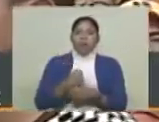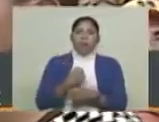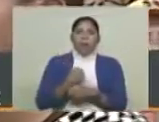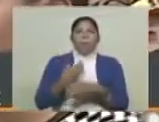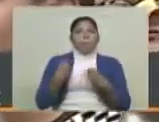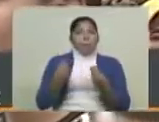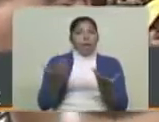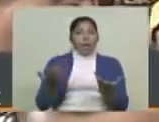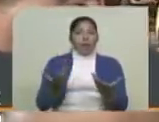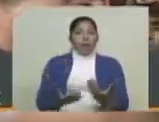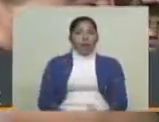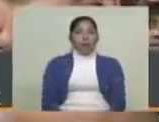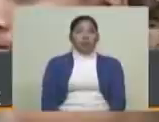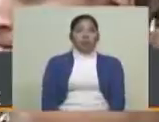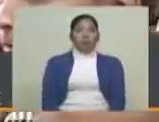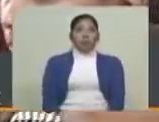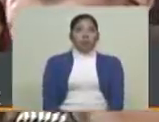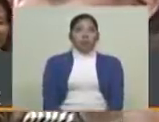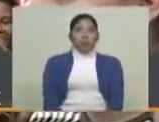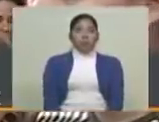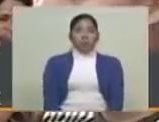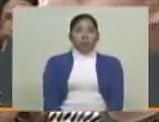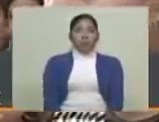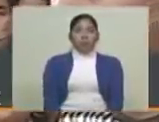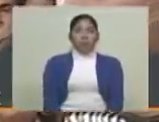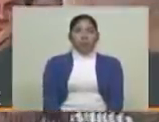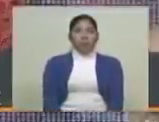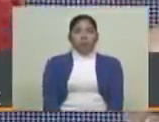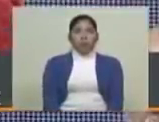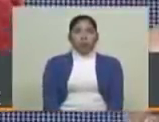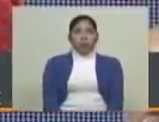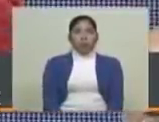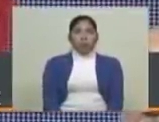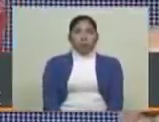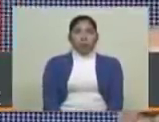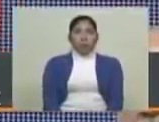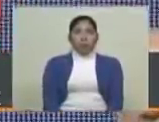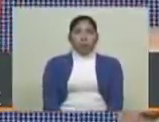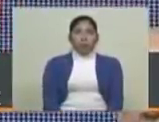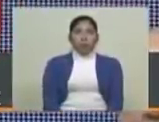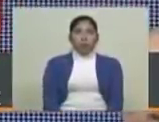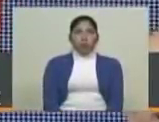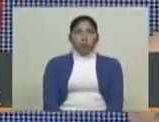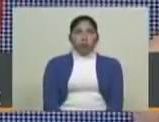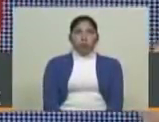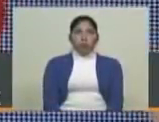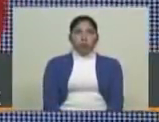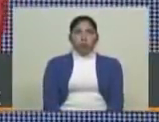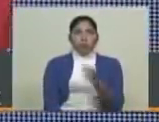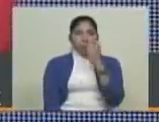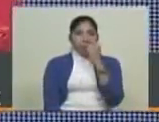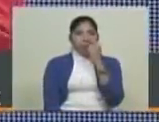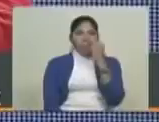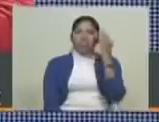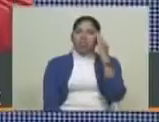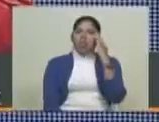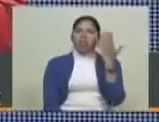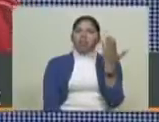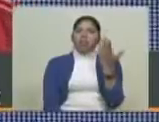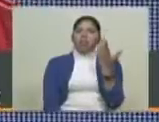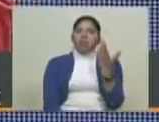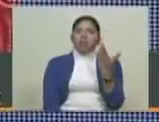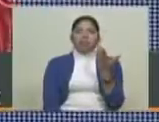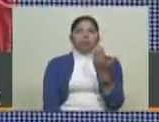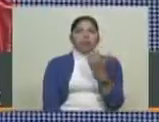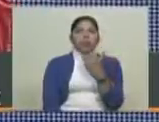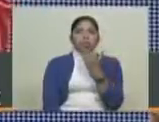de mapear por centro de votación para nosotros las VC, hasta dónde es el área de influencia, de manera que no quede ni